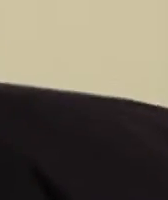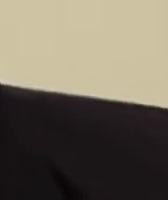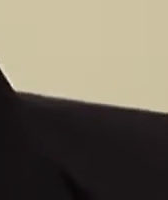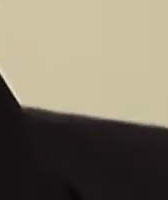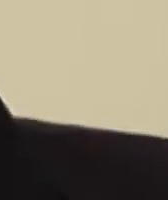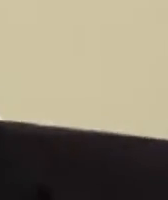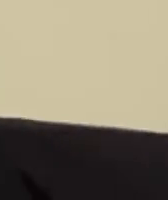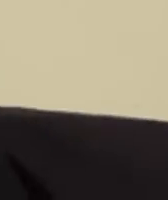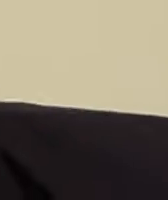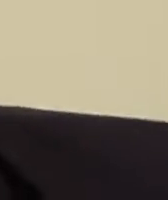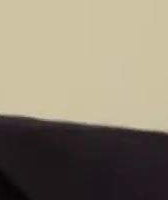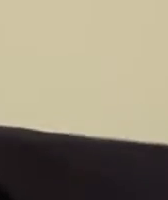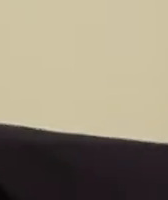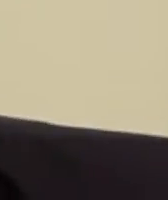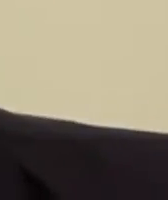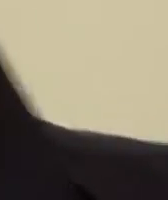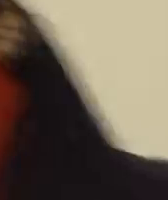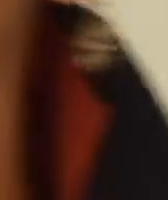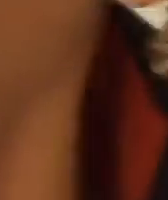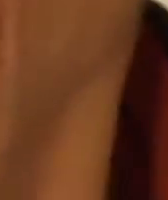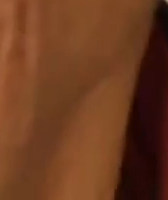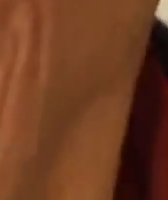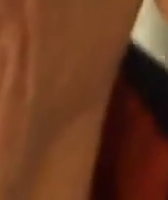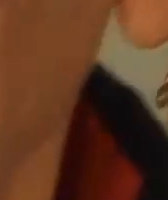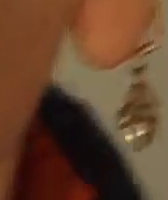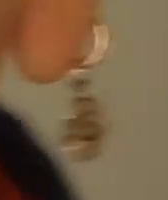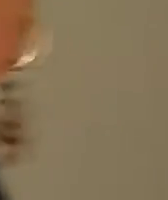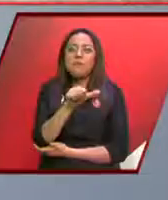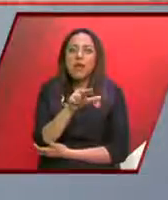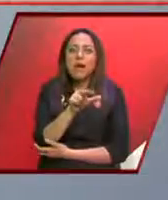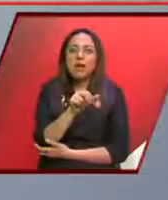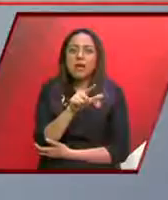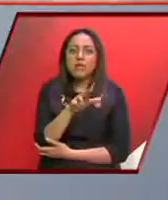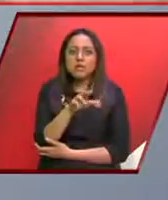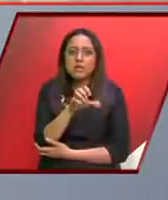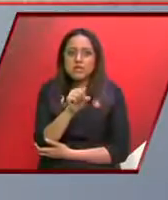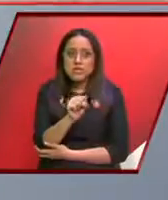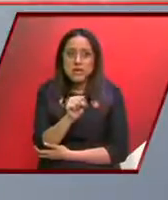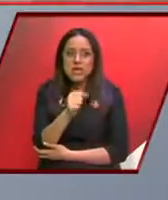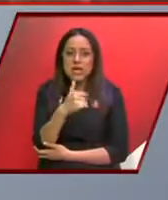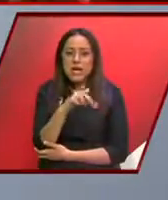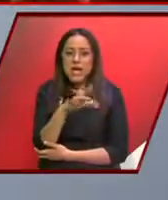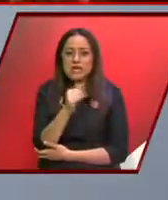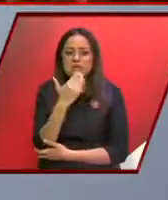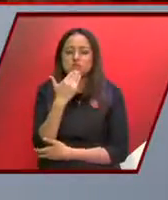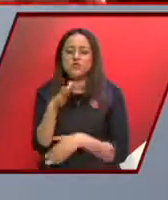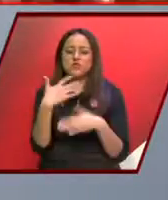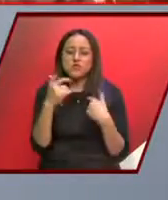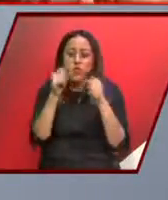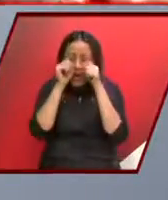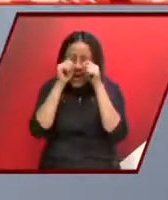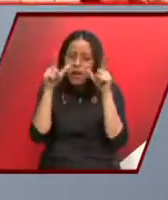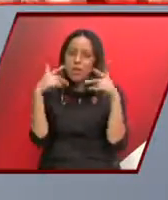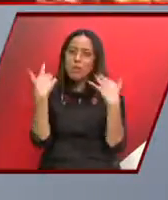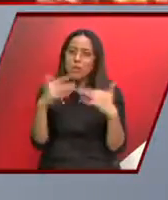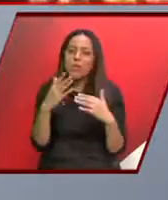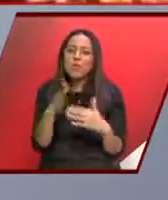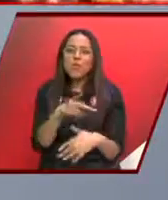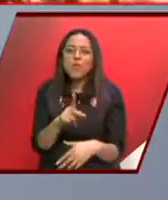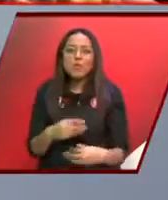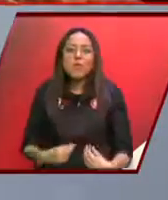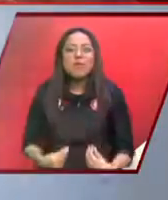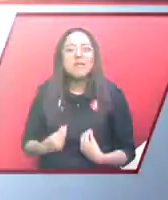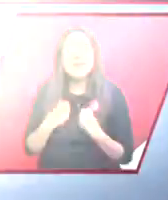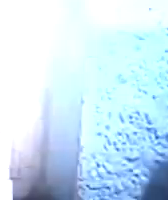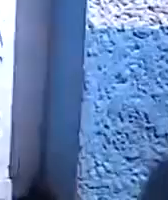dado tanta guerra, pero han hecho tantas cosas. En serio, qué ejemplo de vida más lindo, qué ganas